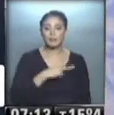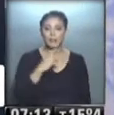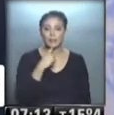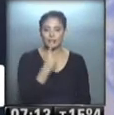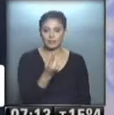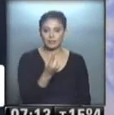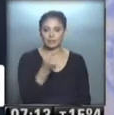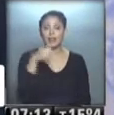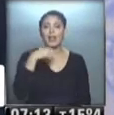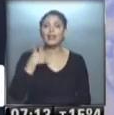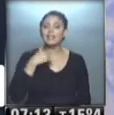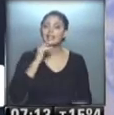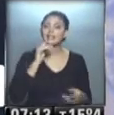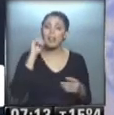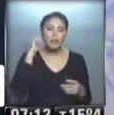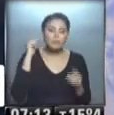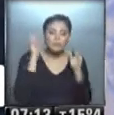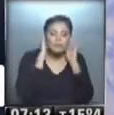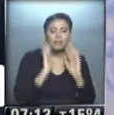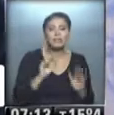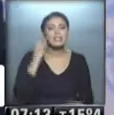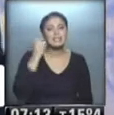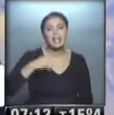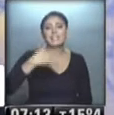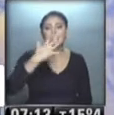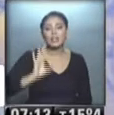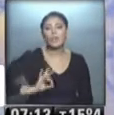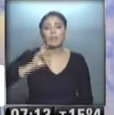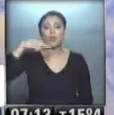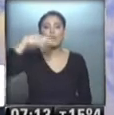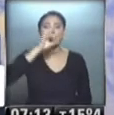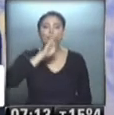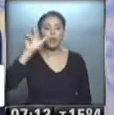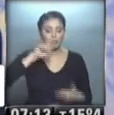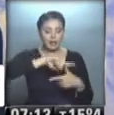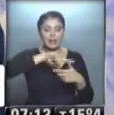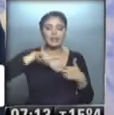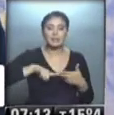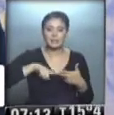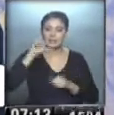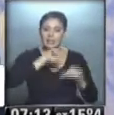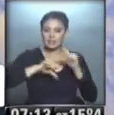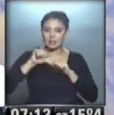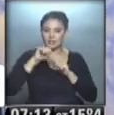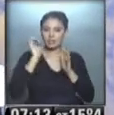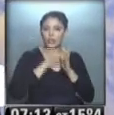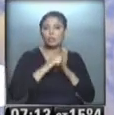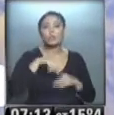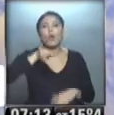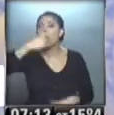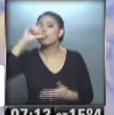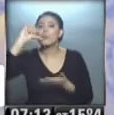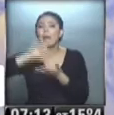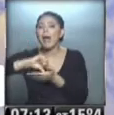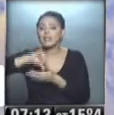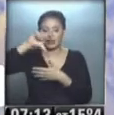en los temas de ciencia y tecnología 5 premio nobel es 3 en ciencias duras no hay otro país en toda